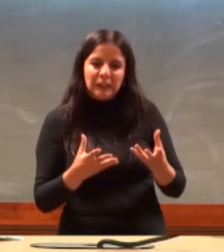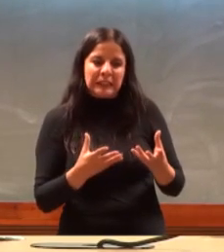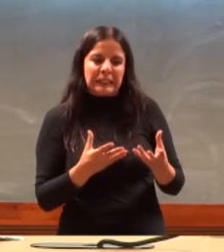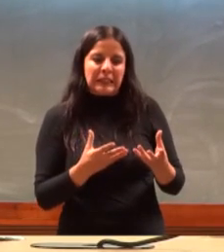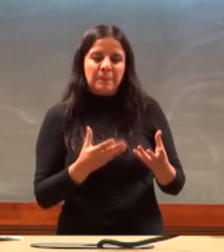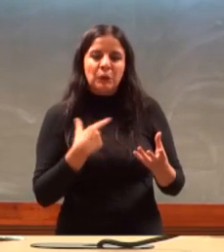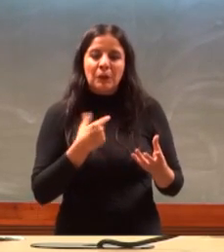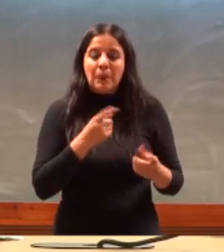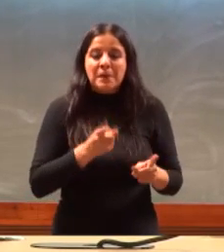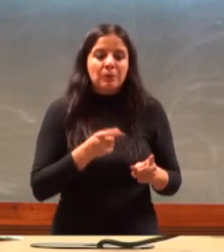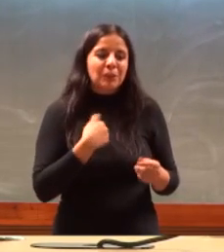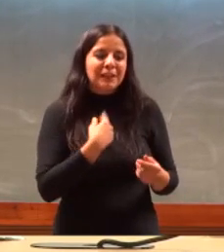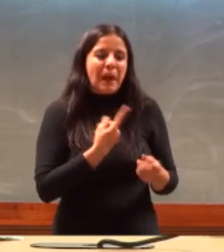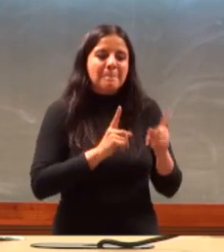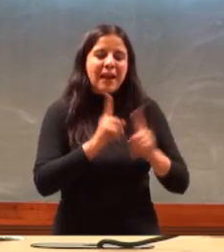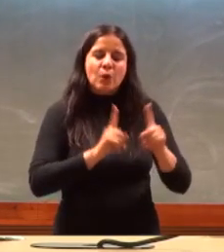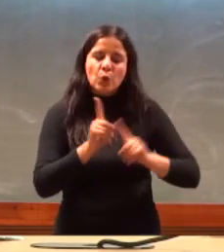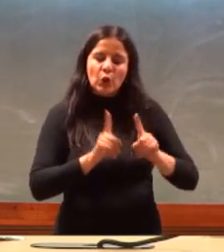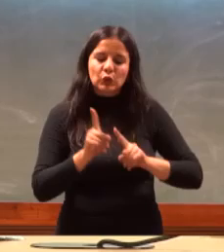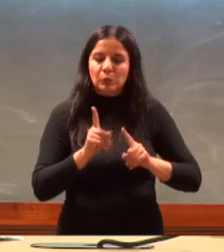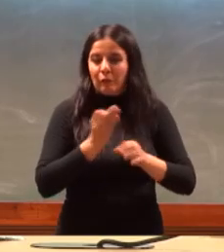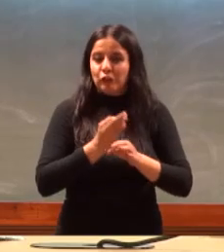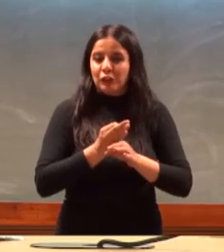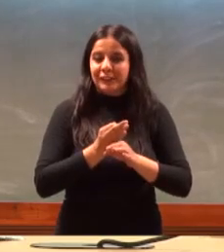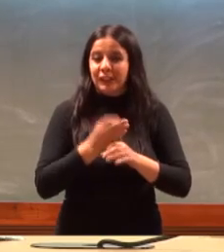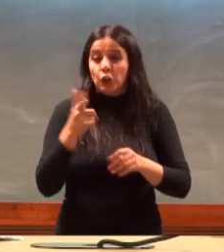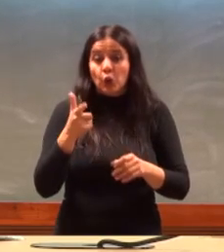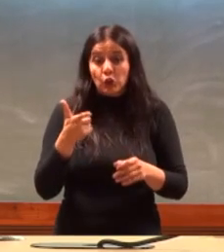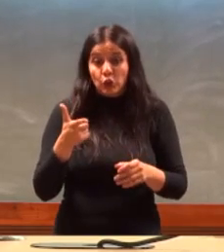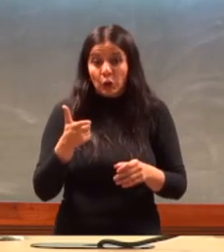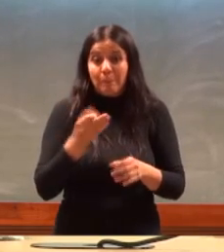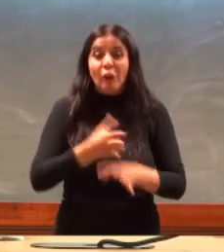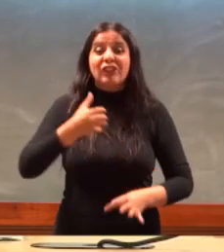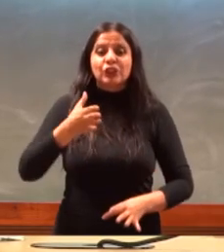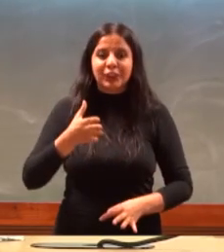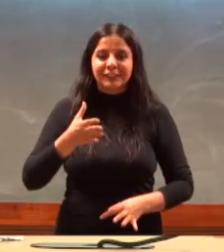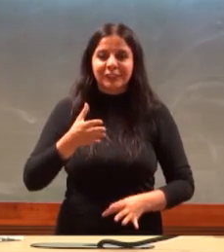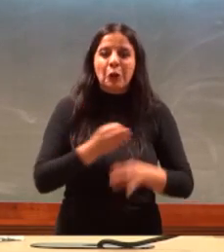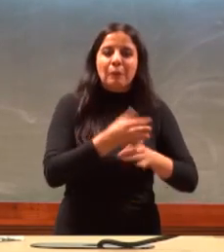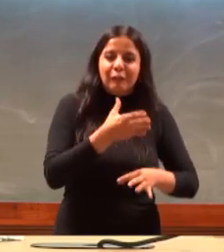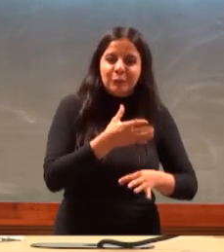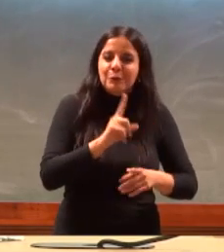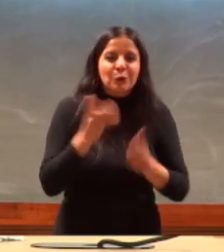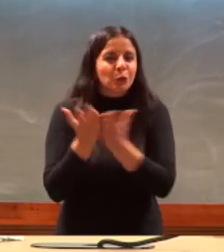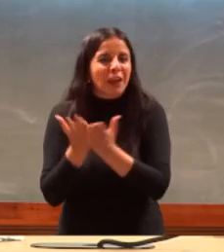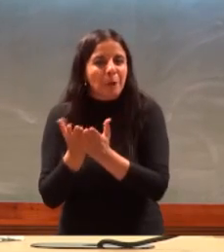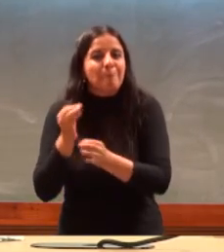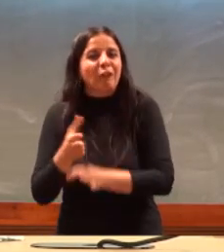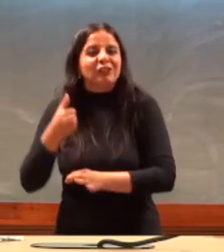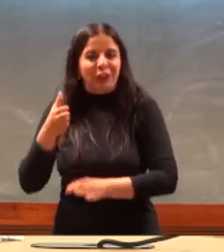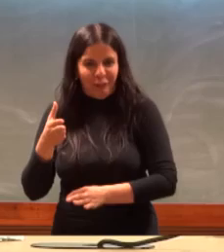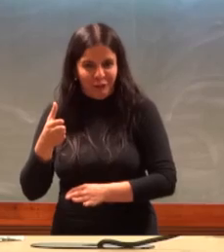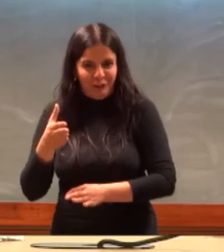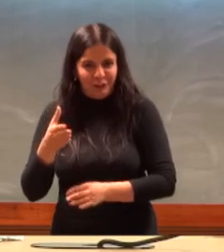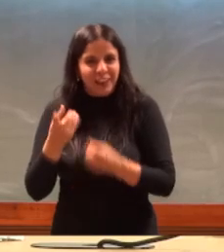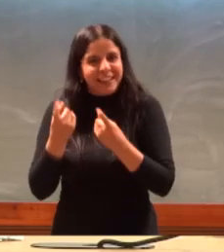que no han hecho profesorados entonces también nos parece apoyar eso y nos parece importante la formación continua en el personal no docente no solo